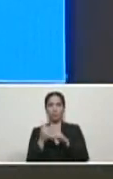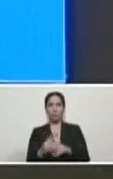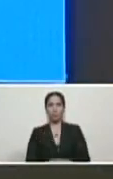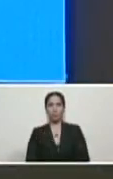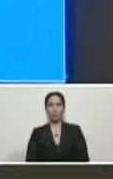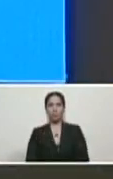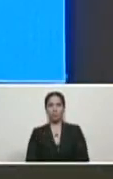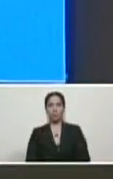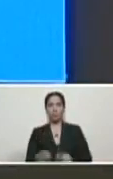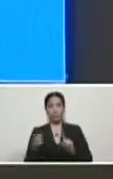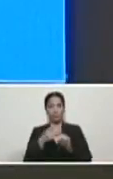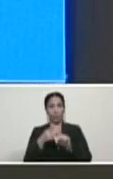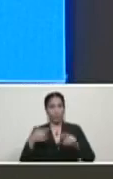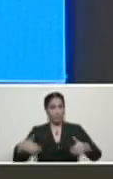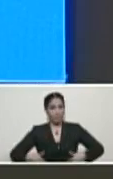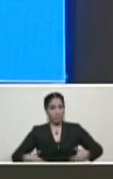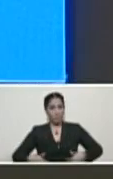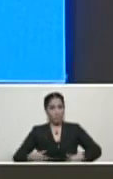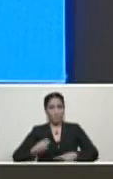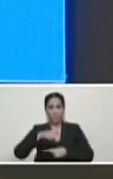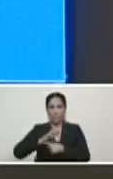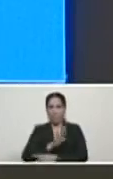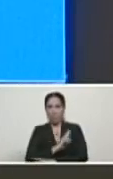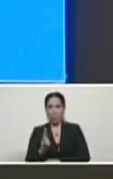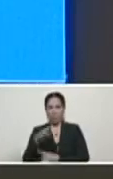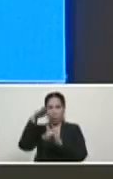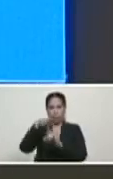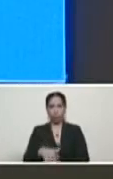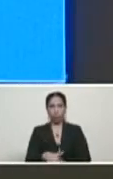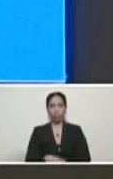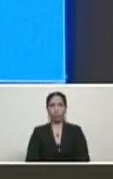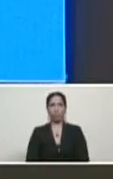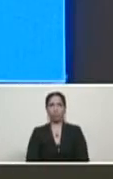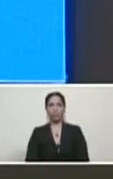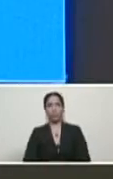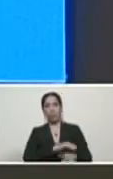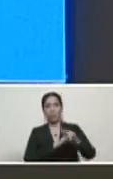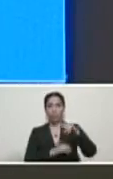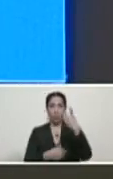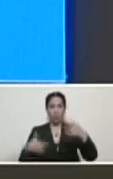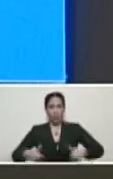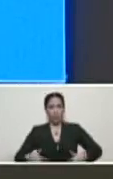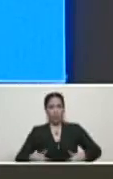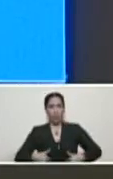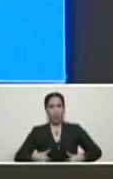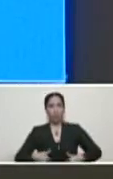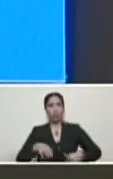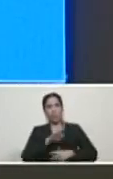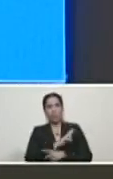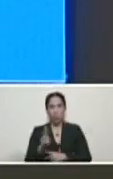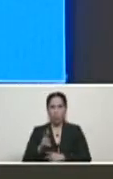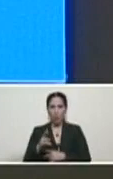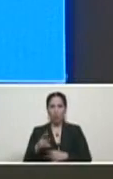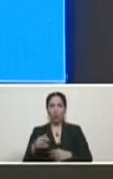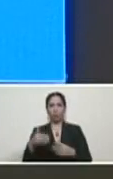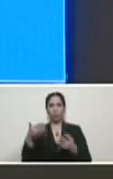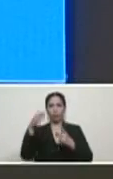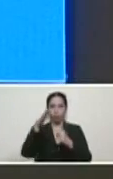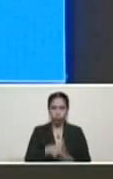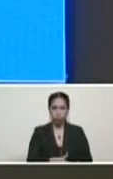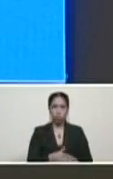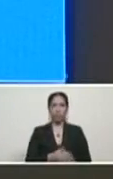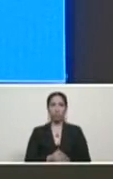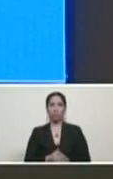Primer esfuerzo de la Primera República, derrotado. Segundo esfuerzo de la Segunda República, derrotado. Y